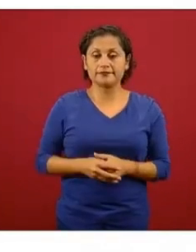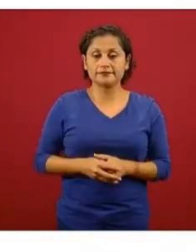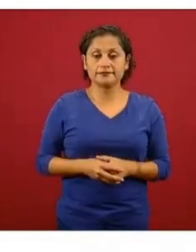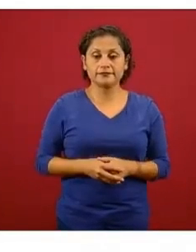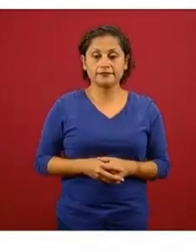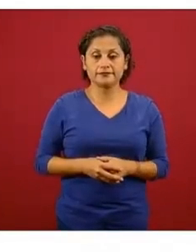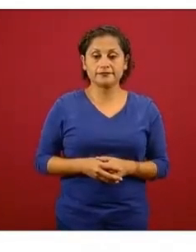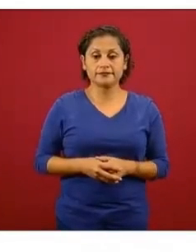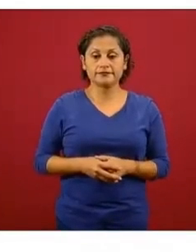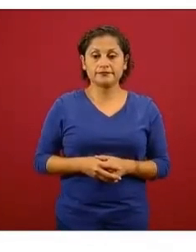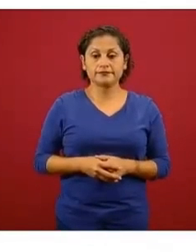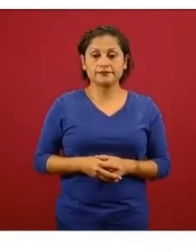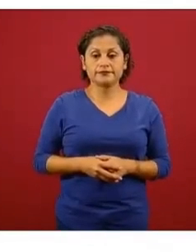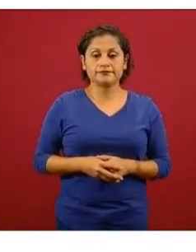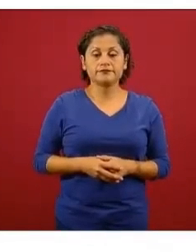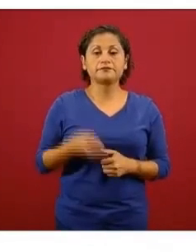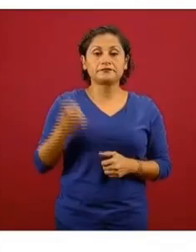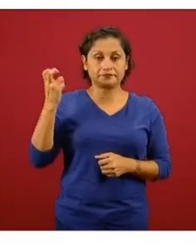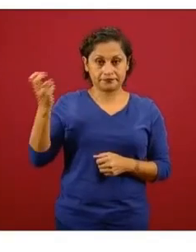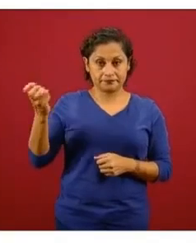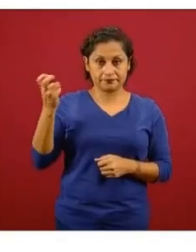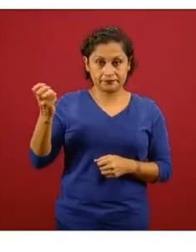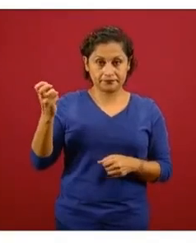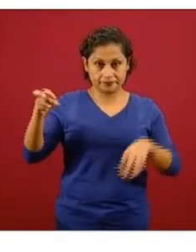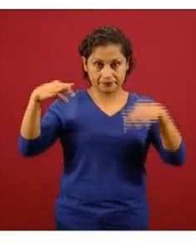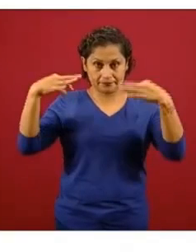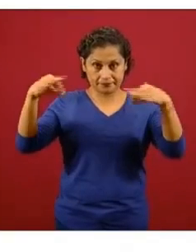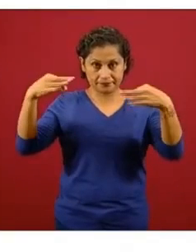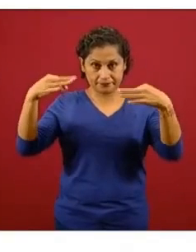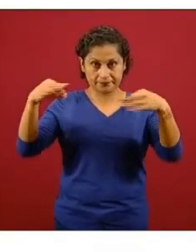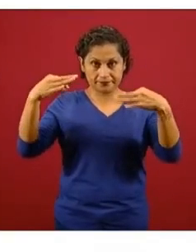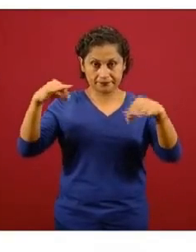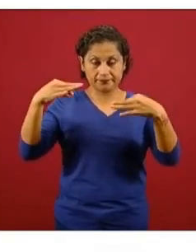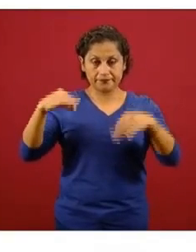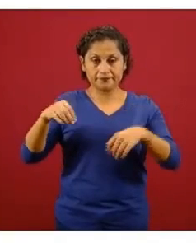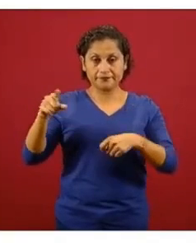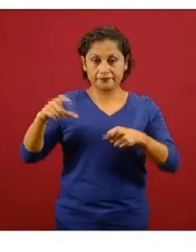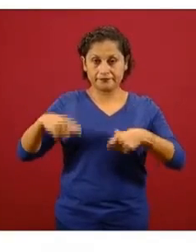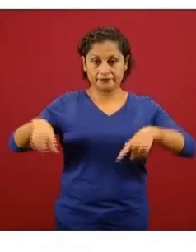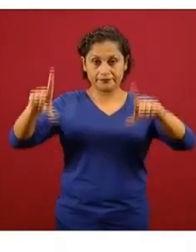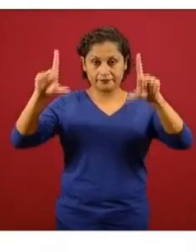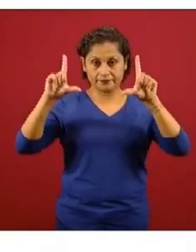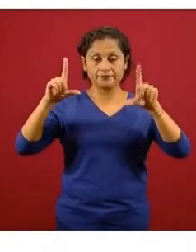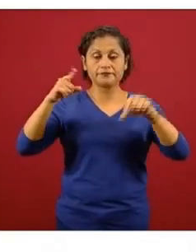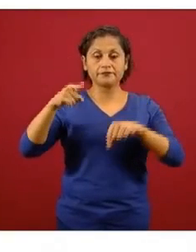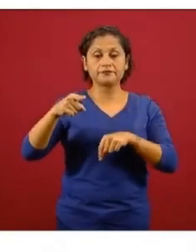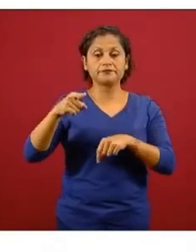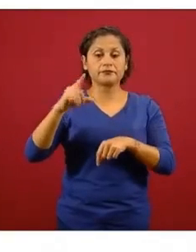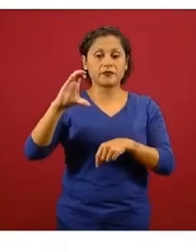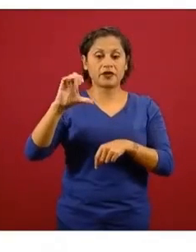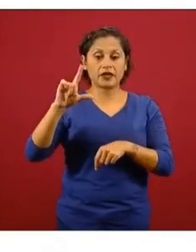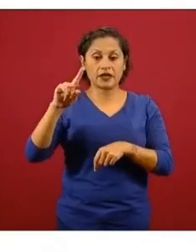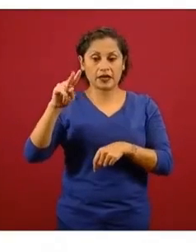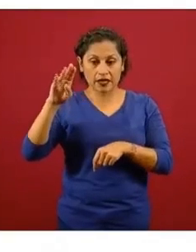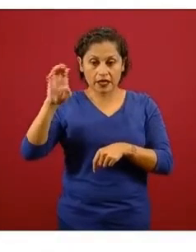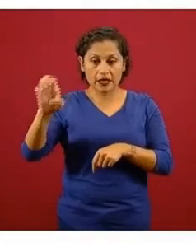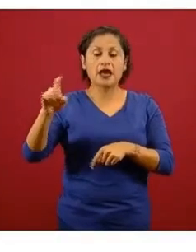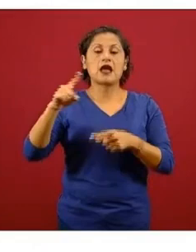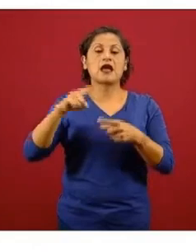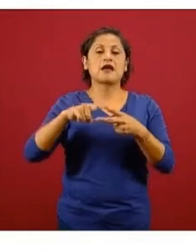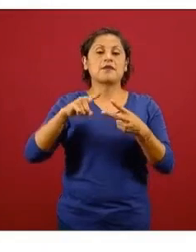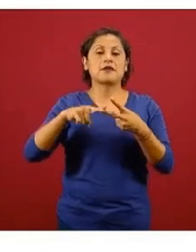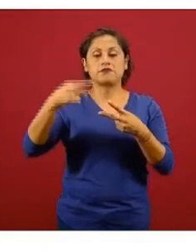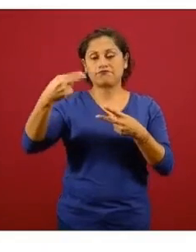Es un formato que trae, estos datos son importantes, pero los genera automáticamente el sistema, clave de referencia y cadena de la